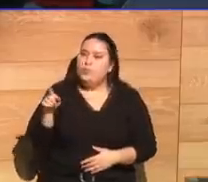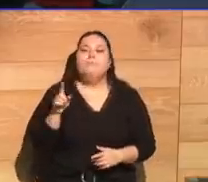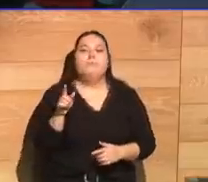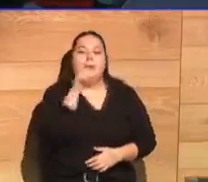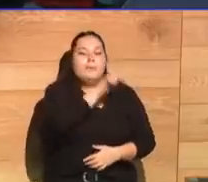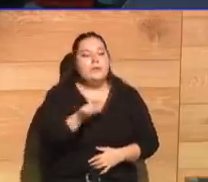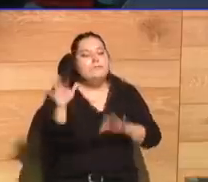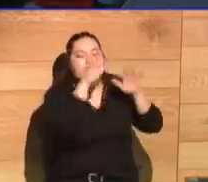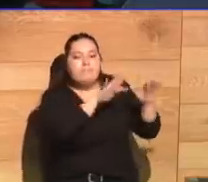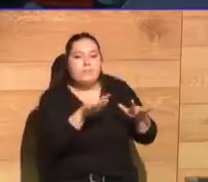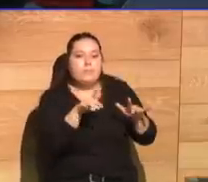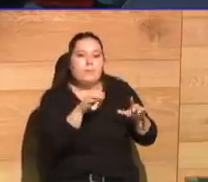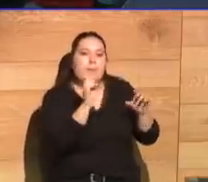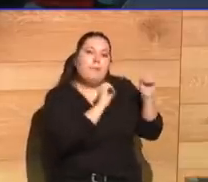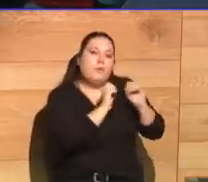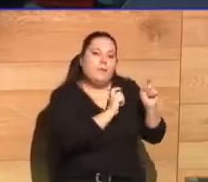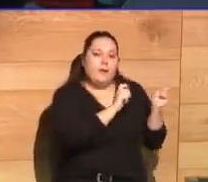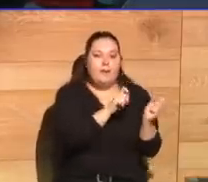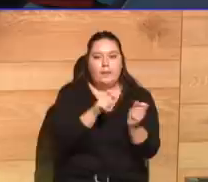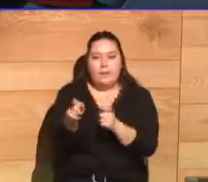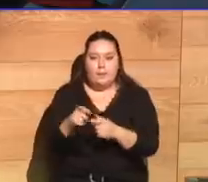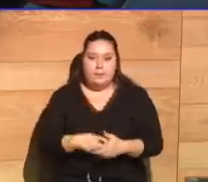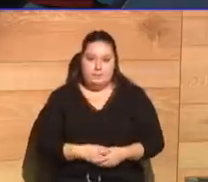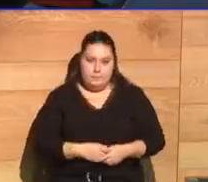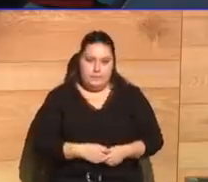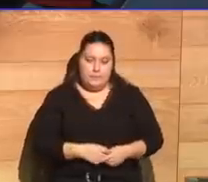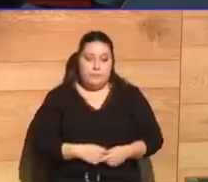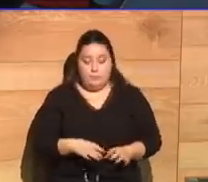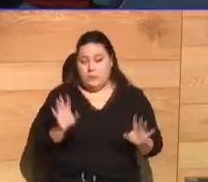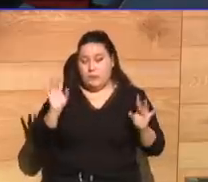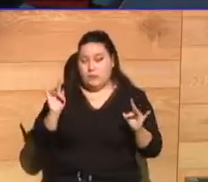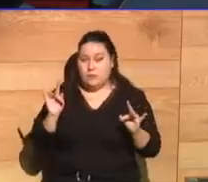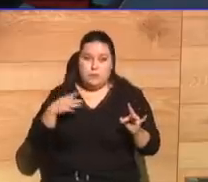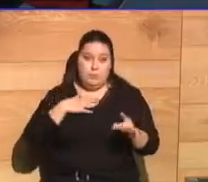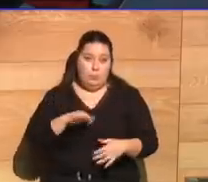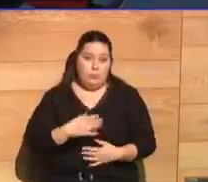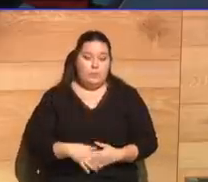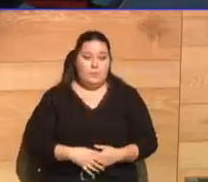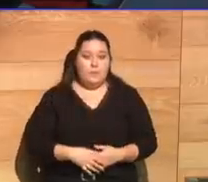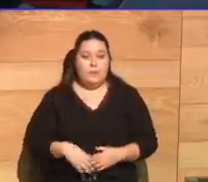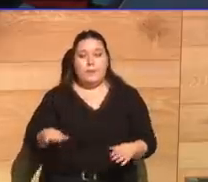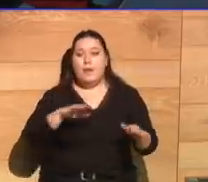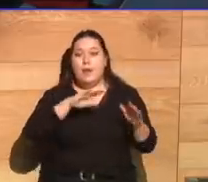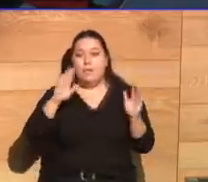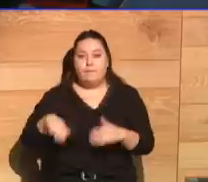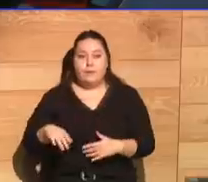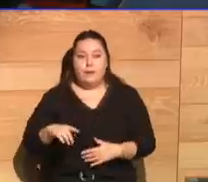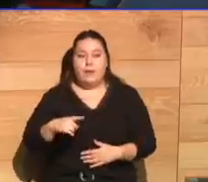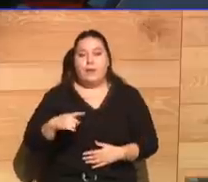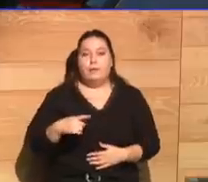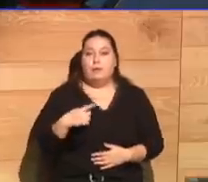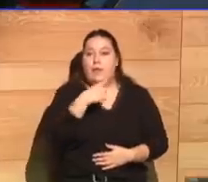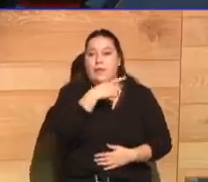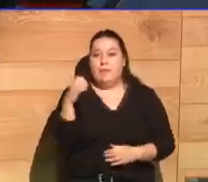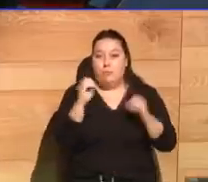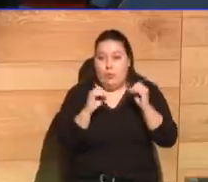de que invierta en tu película dándole un trocito de tu película todavía. Sí, es una posibilidad. Al fin y al cabo, se empieza teniendo el 100% del